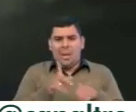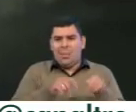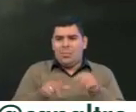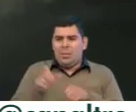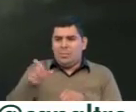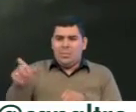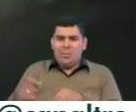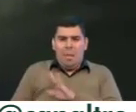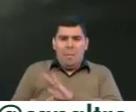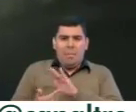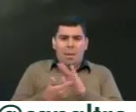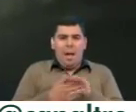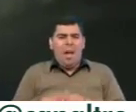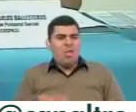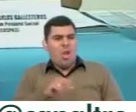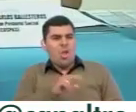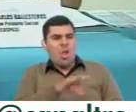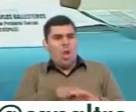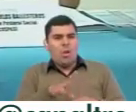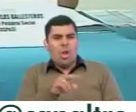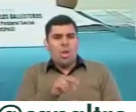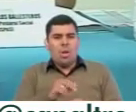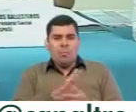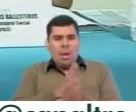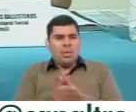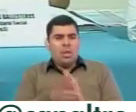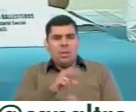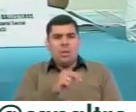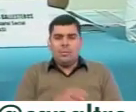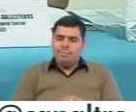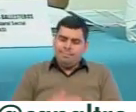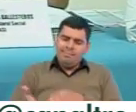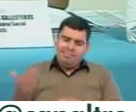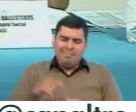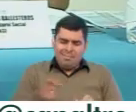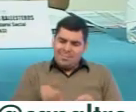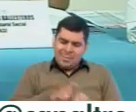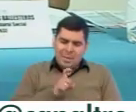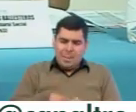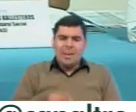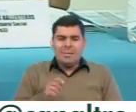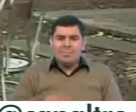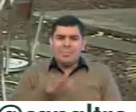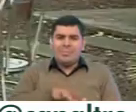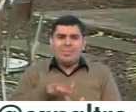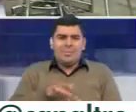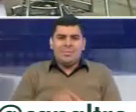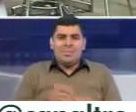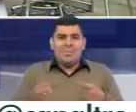al plebiscito, pero se espera su confirmación, que hagan parte de este foro y de este debate a nivel